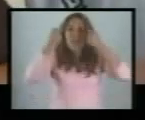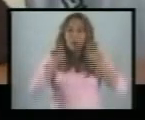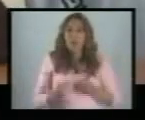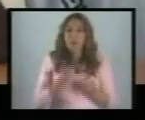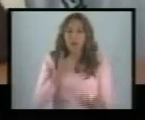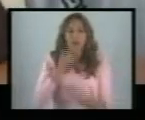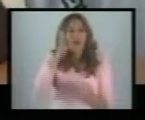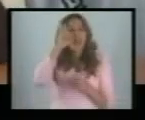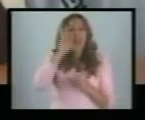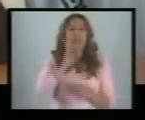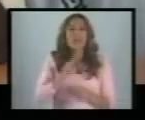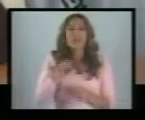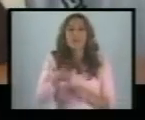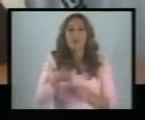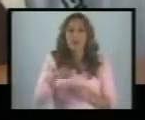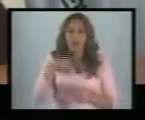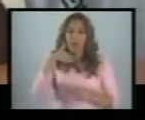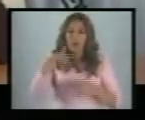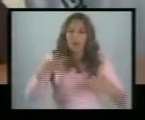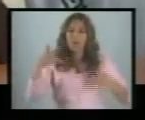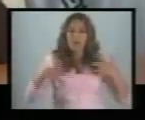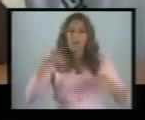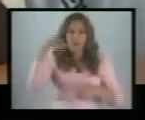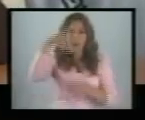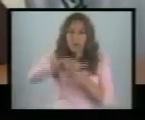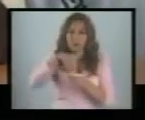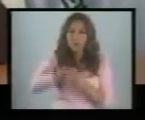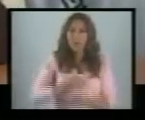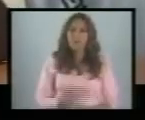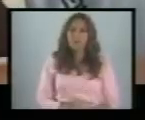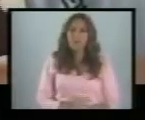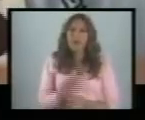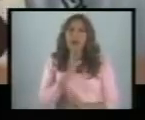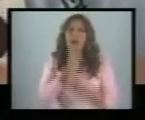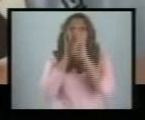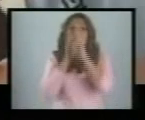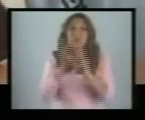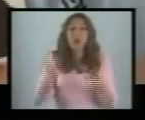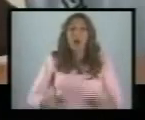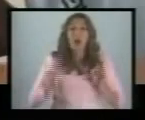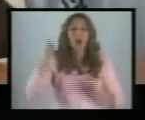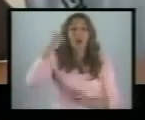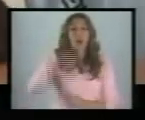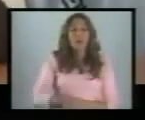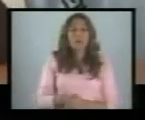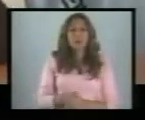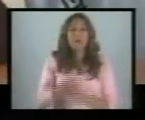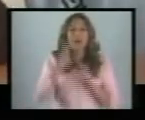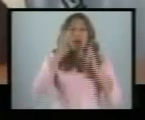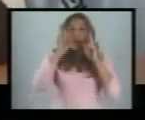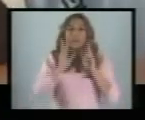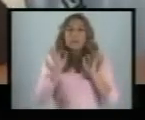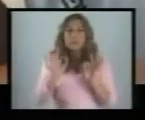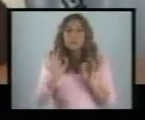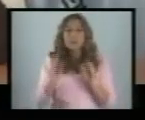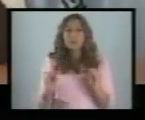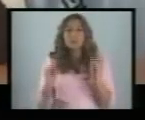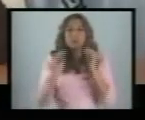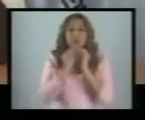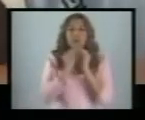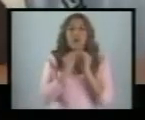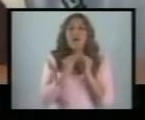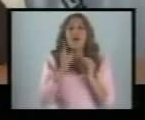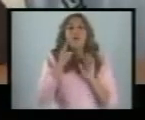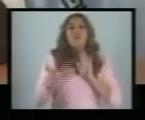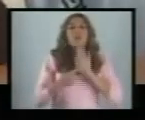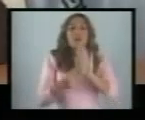y transparencia del evento. Los resultados serán, como siempre, el fiel reflejo de la voluntad soberana